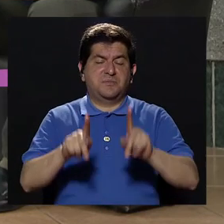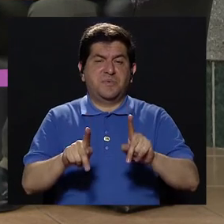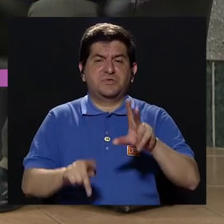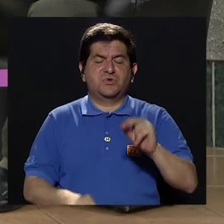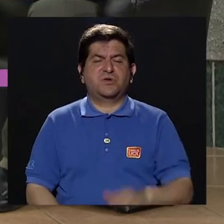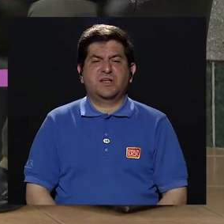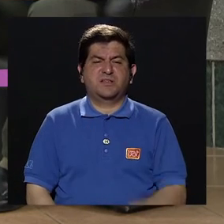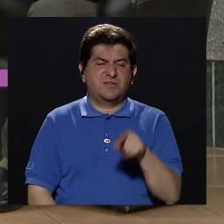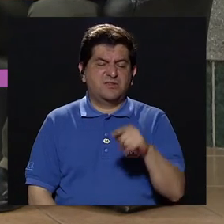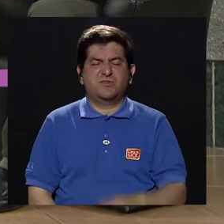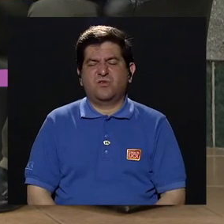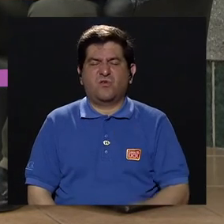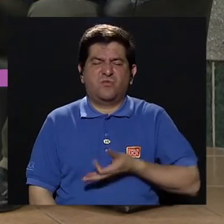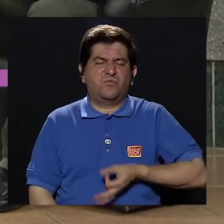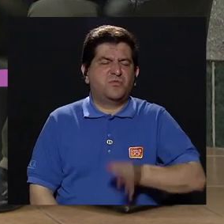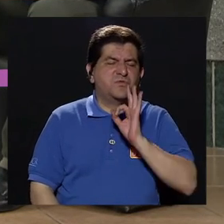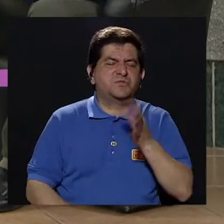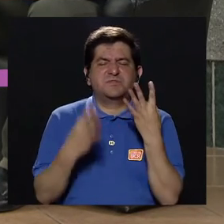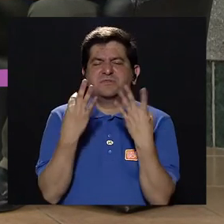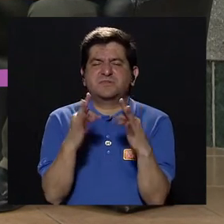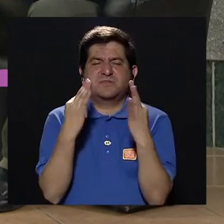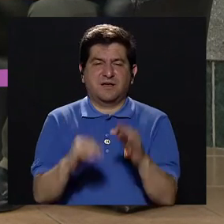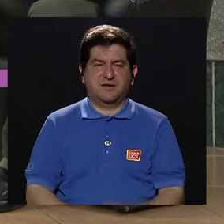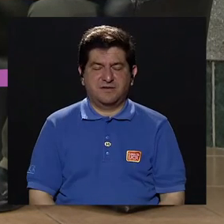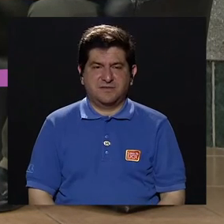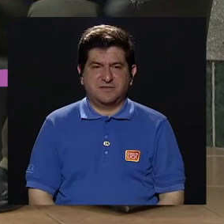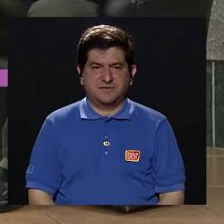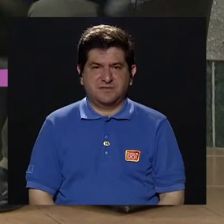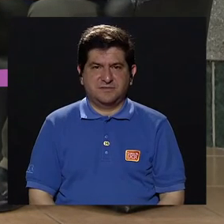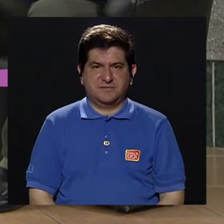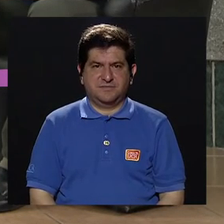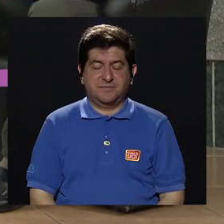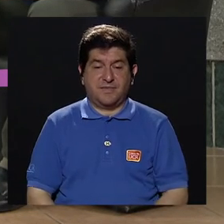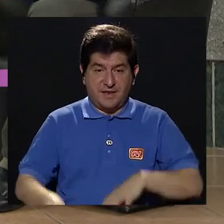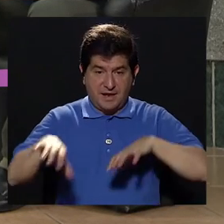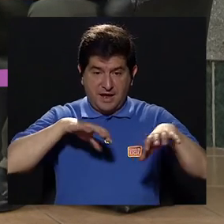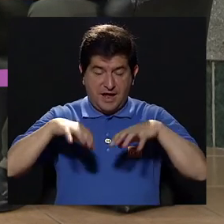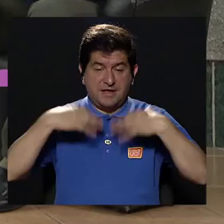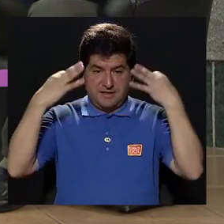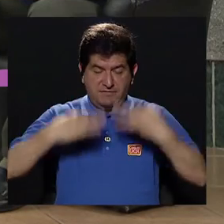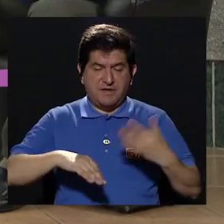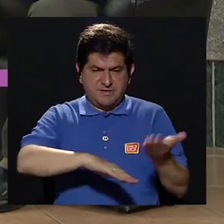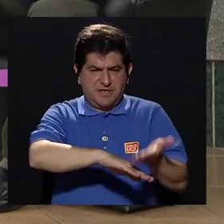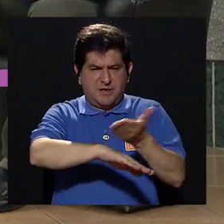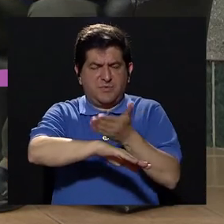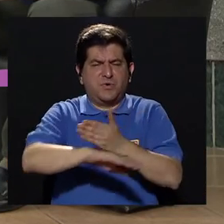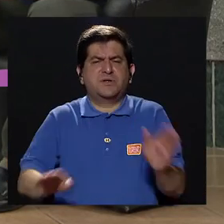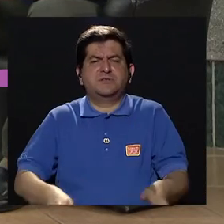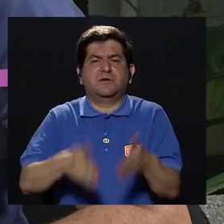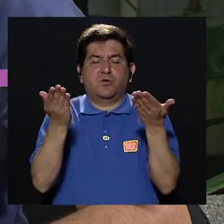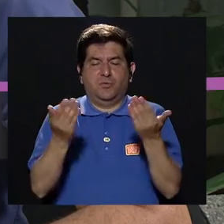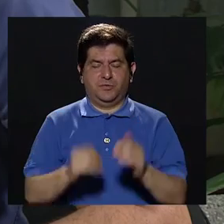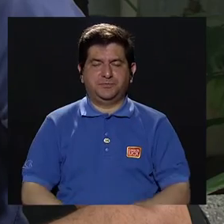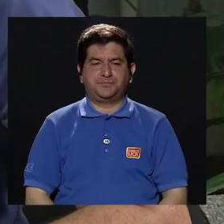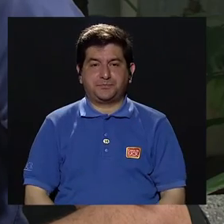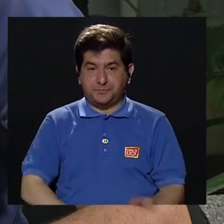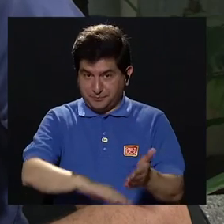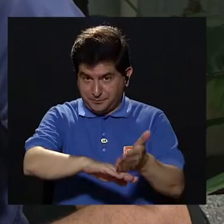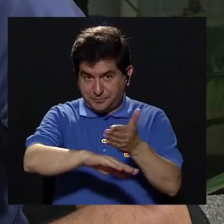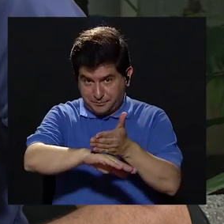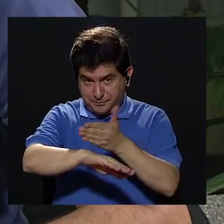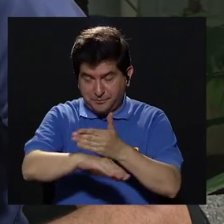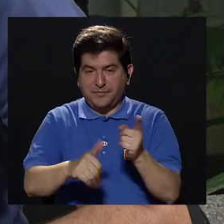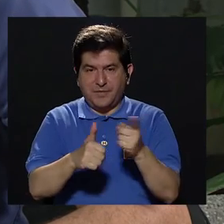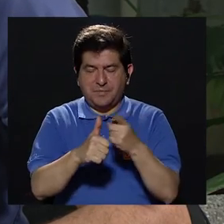no caigan en el intento? ¿Cómo hacer una actividad física de manera progresiva? De una manera